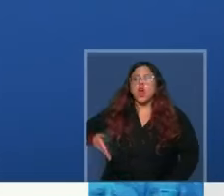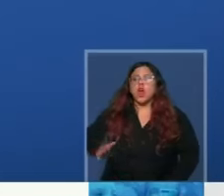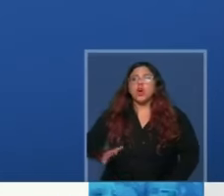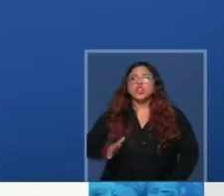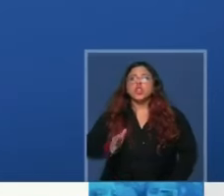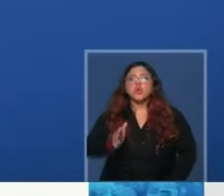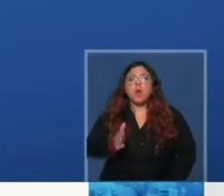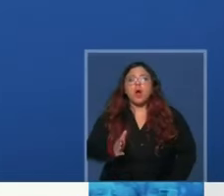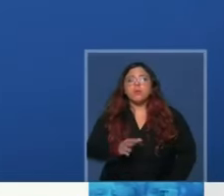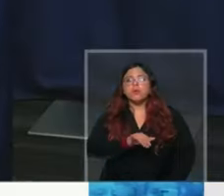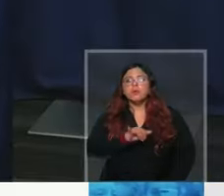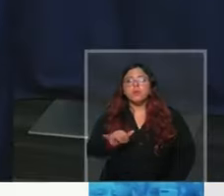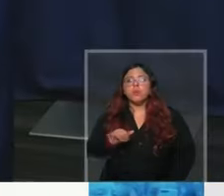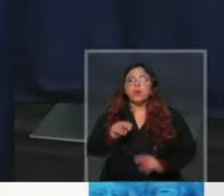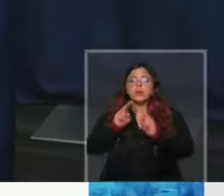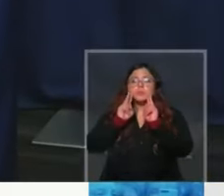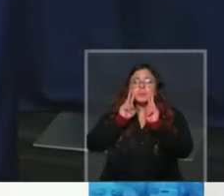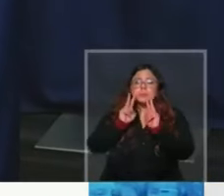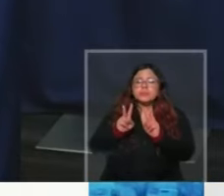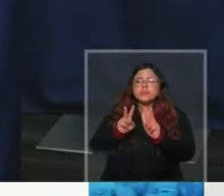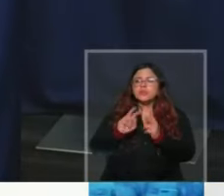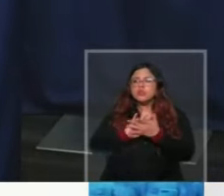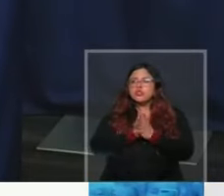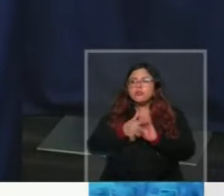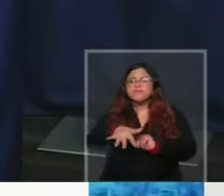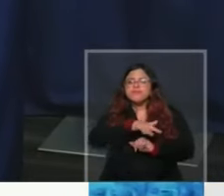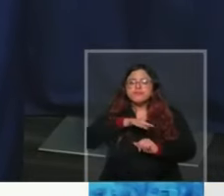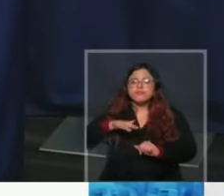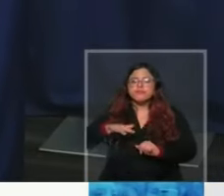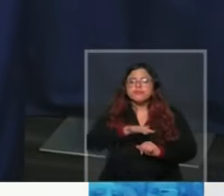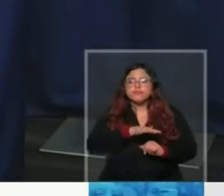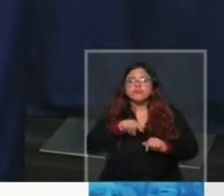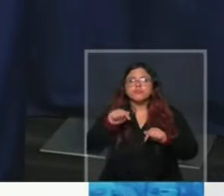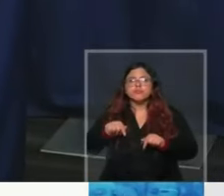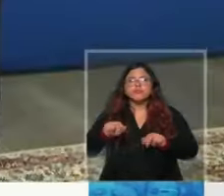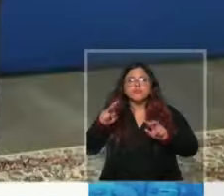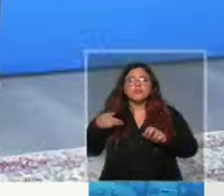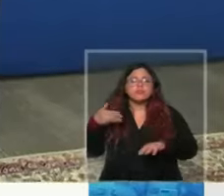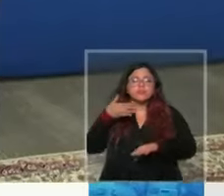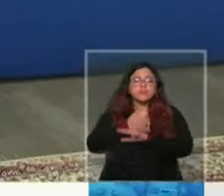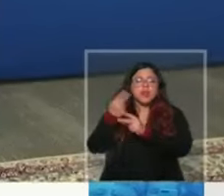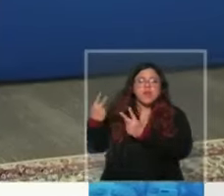jornadas analizando entonces todos los ámbitos de esta visita y de esta gira